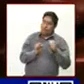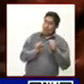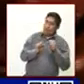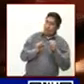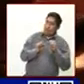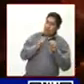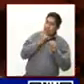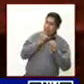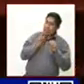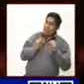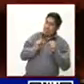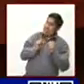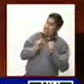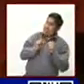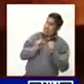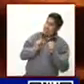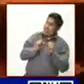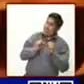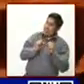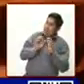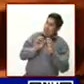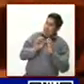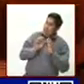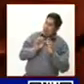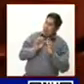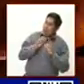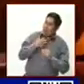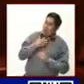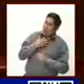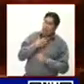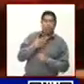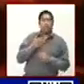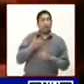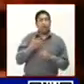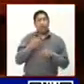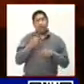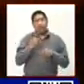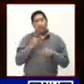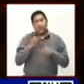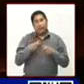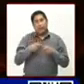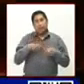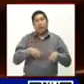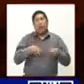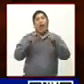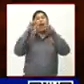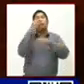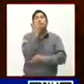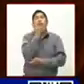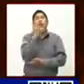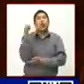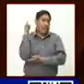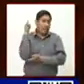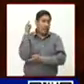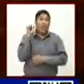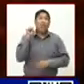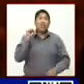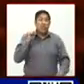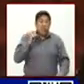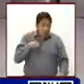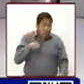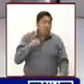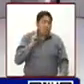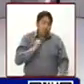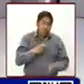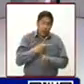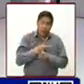no solo va para quienes están en la ciudad sino para todos aquellos que desean trasladarse a otro municipio en la paz Así es tú lo has dicho la precaución